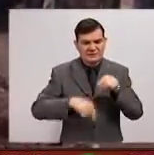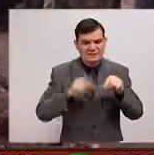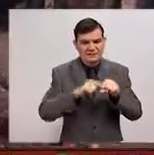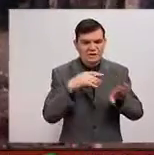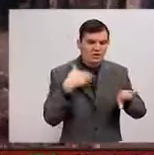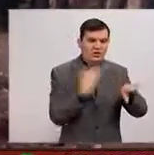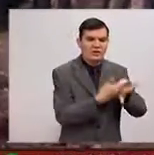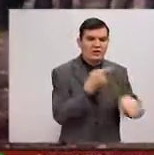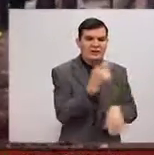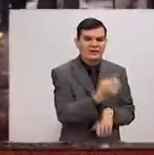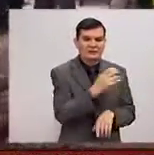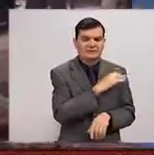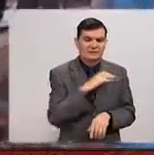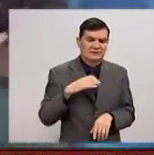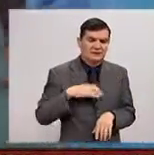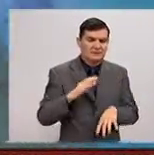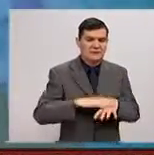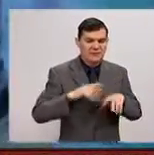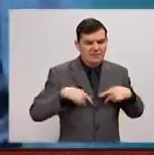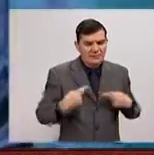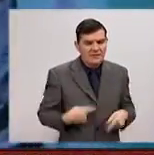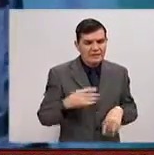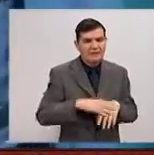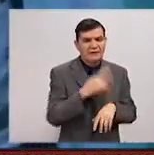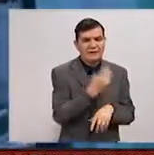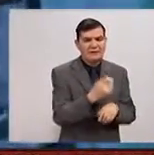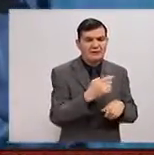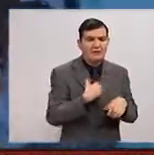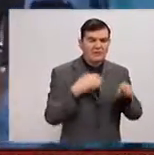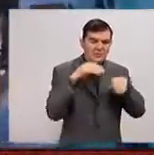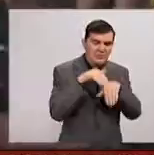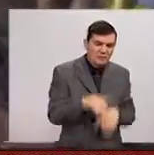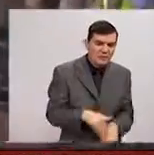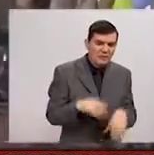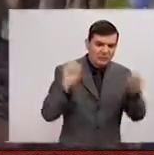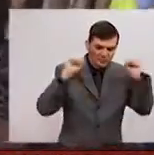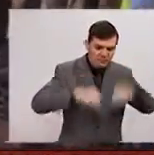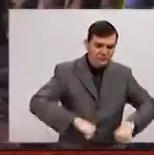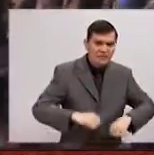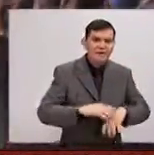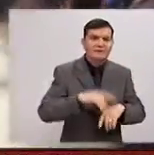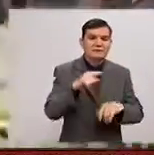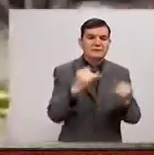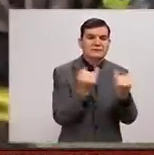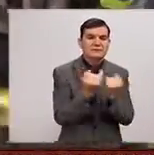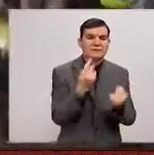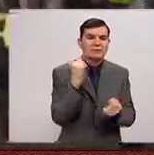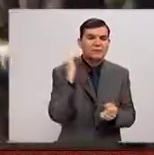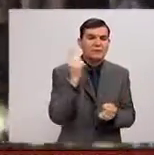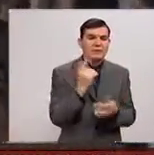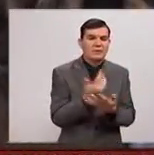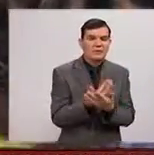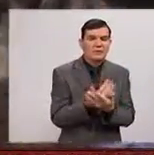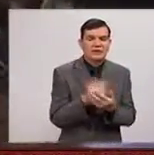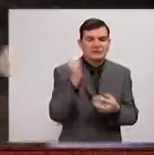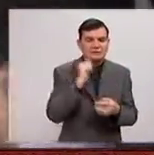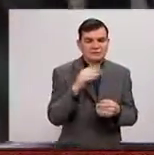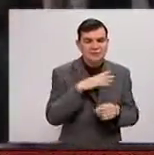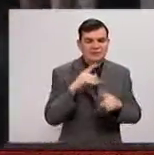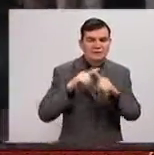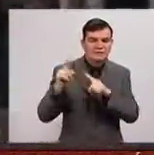arremeter contra la población más vulnerable y en un momento en el que la guardia está totalmente baja y que no se esperan, aunque haya habido